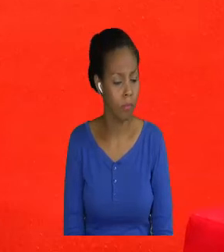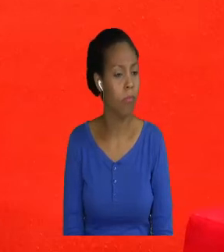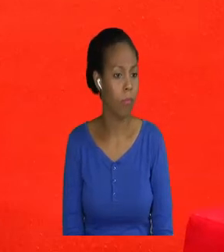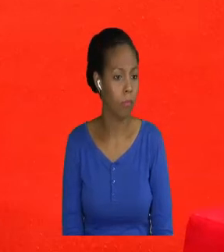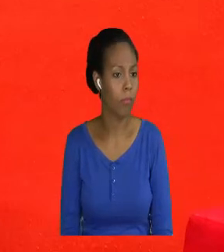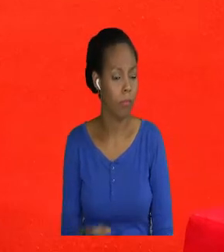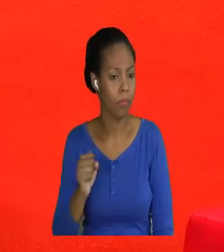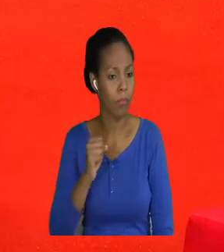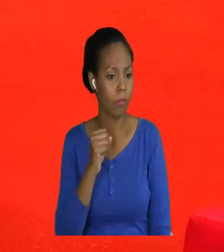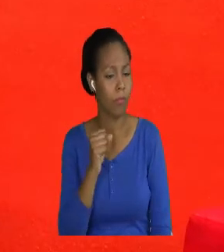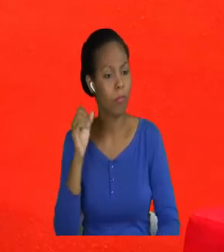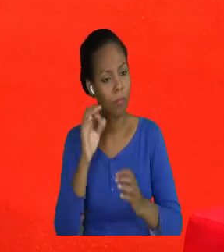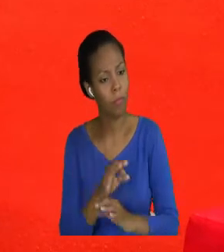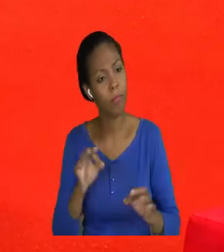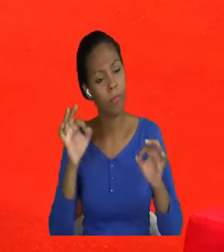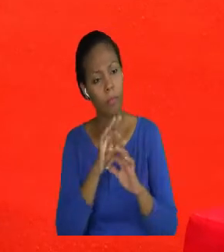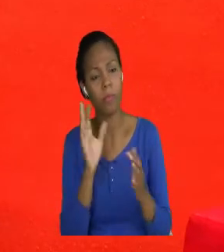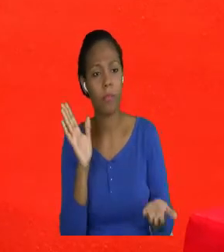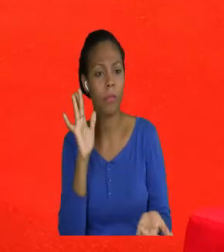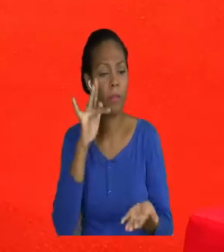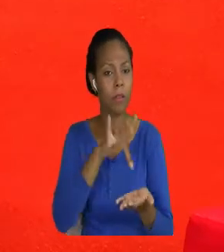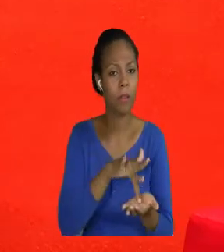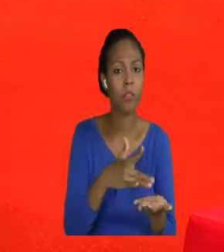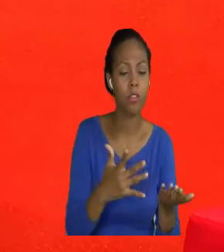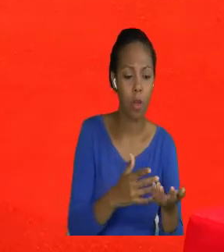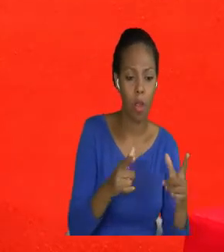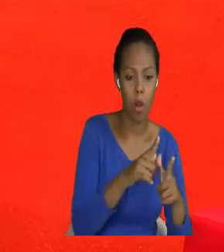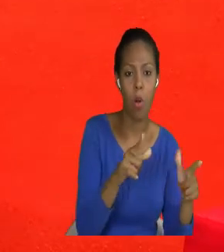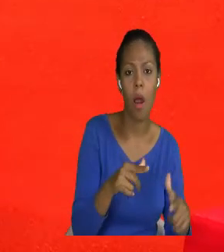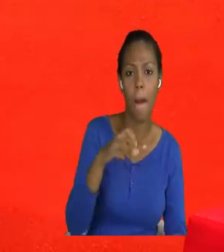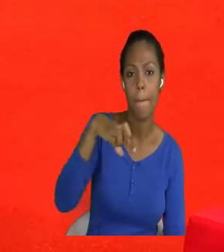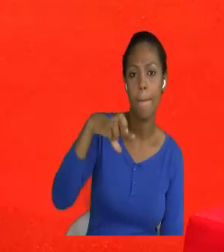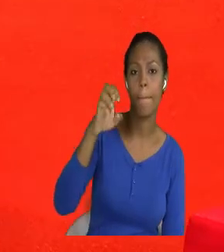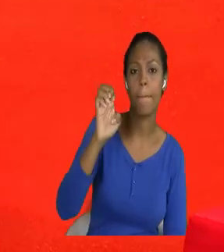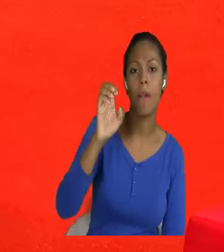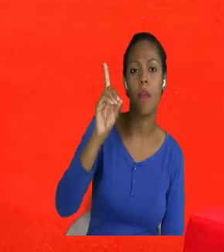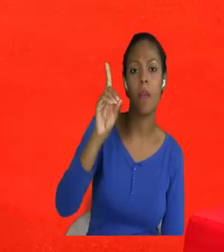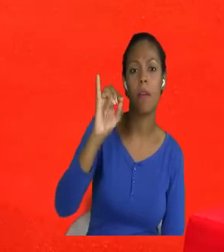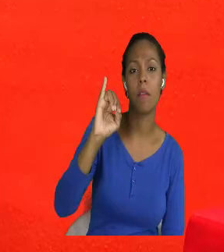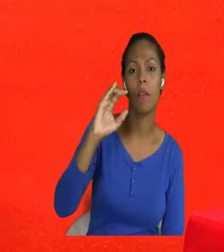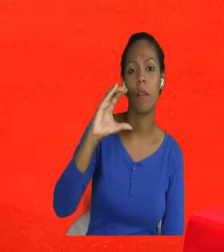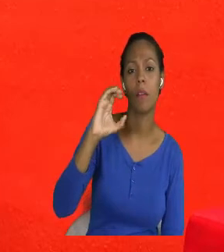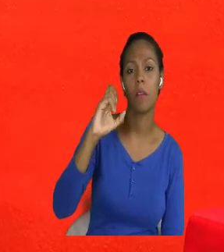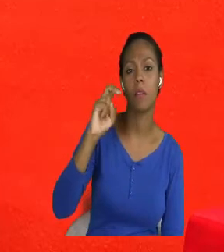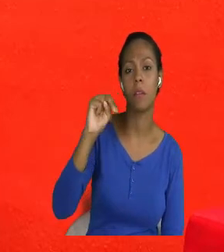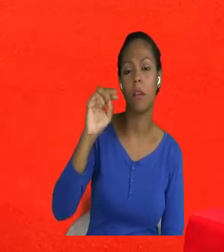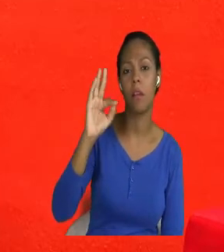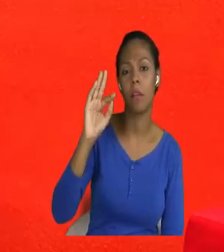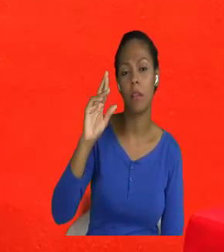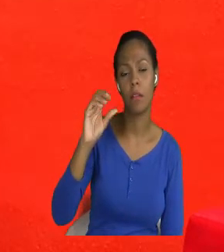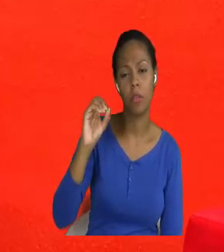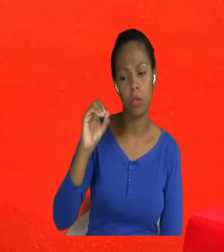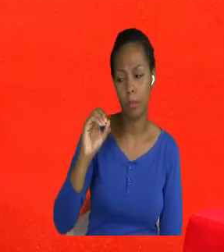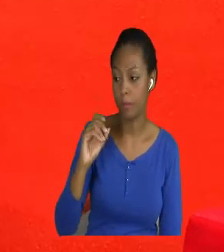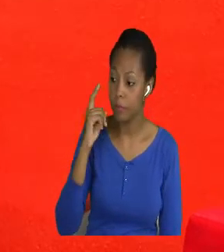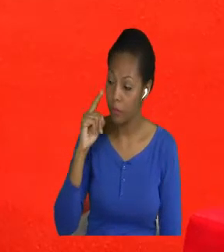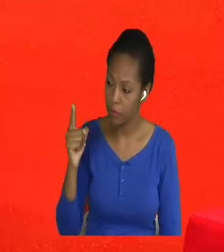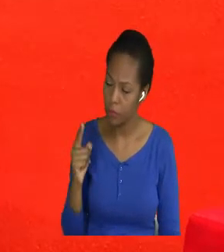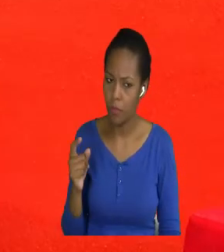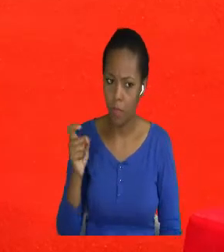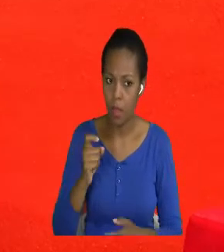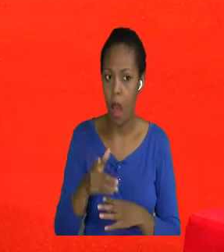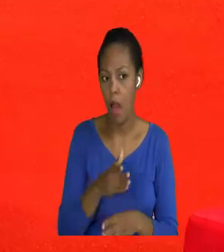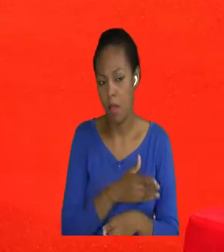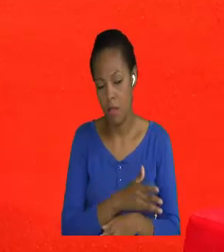que se acerquen a Pedicentro y suministren los datos, porque inicialmente se hace una valoración de los niños.